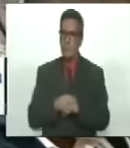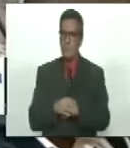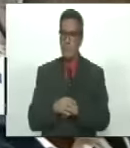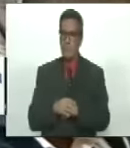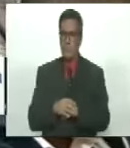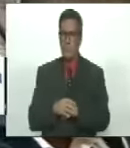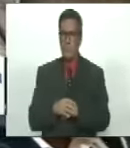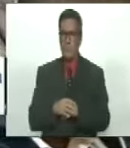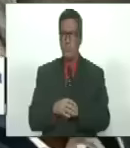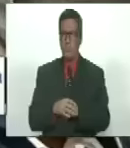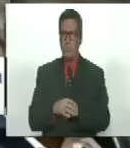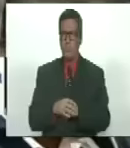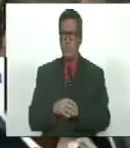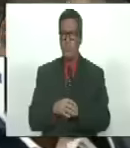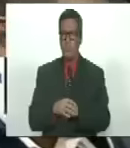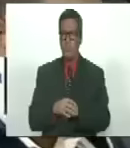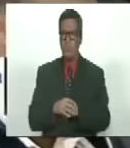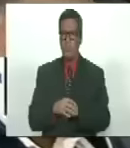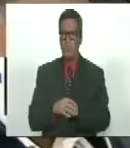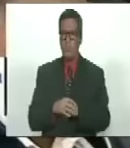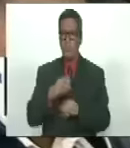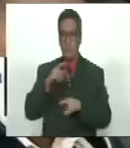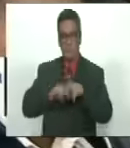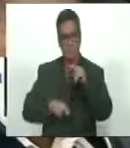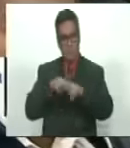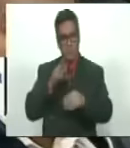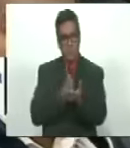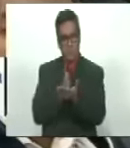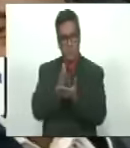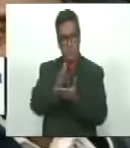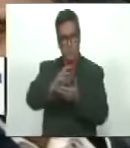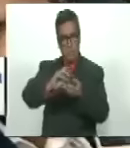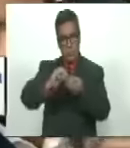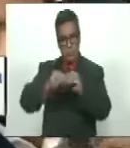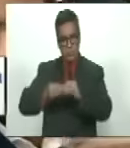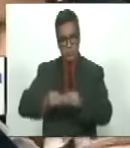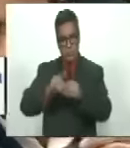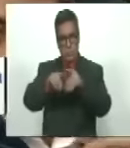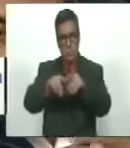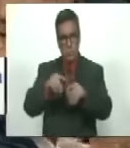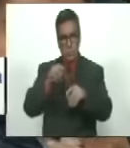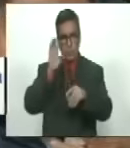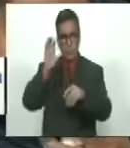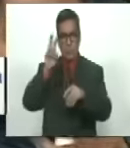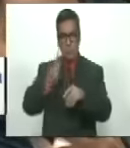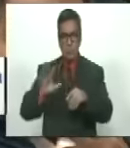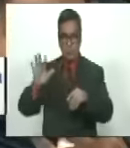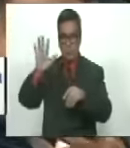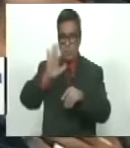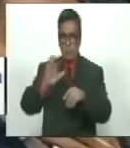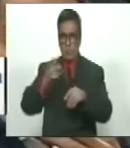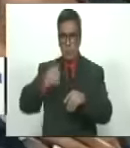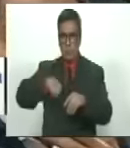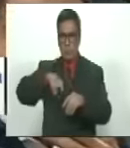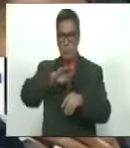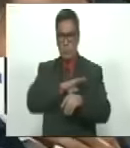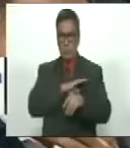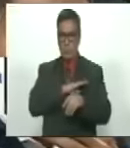que se ha construido un camino de recuperación de la patria, de recuperación de